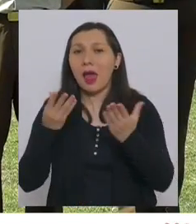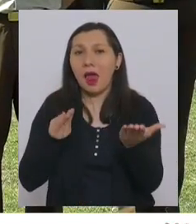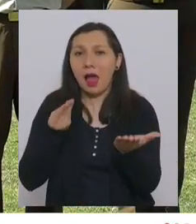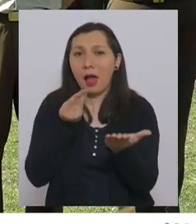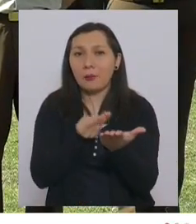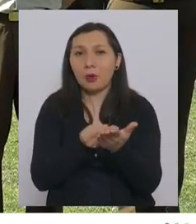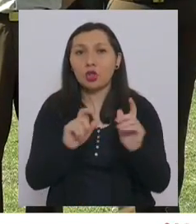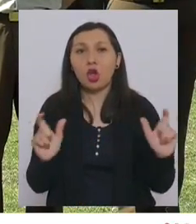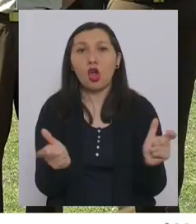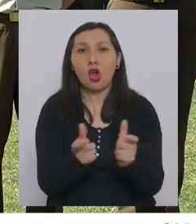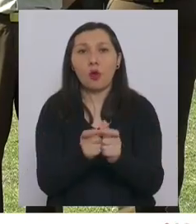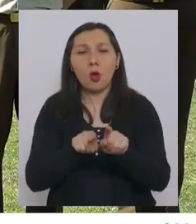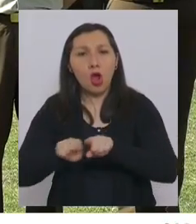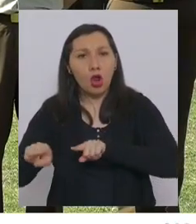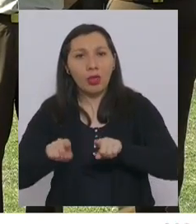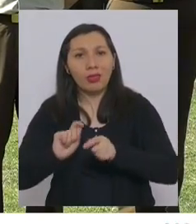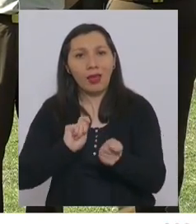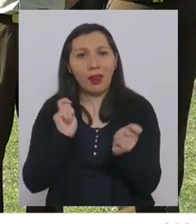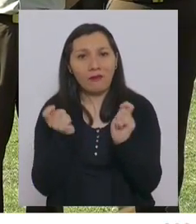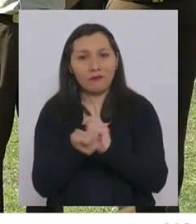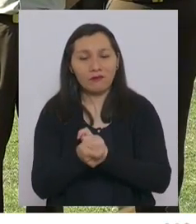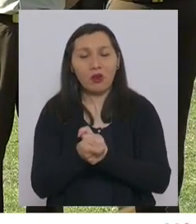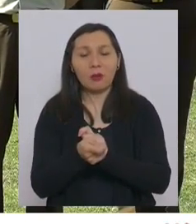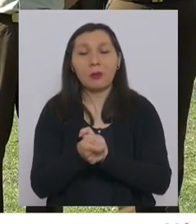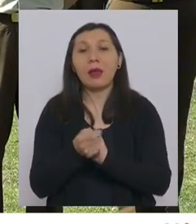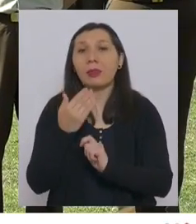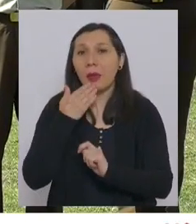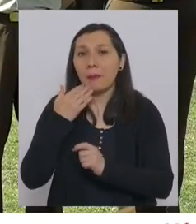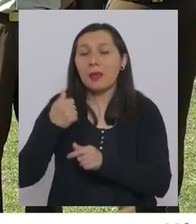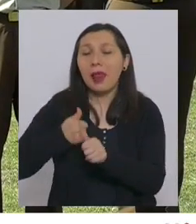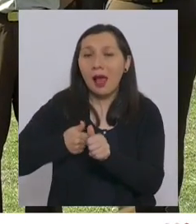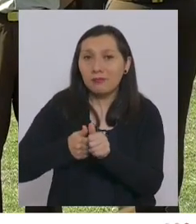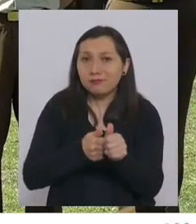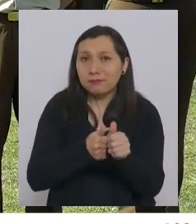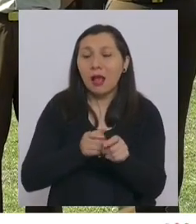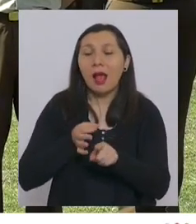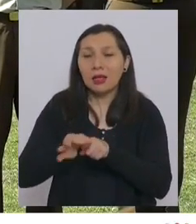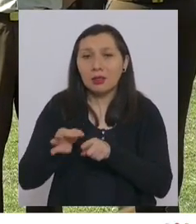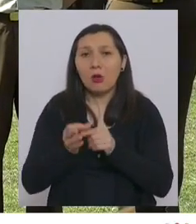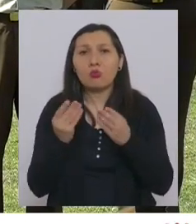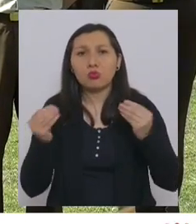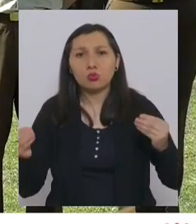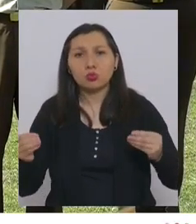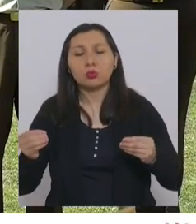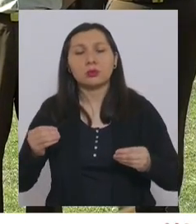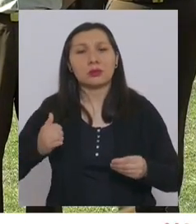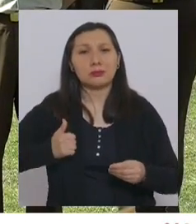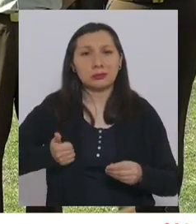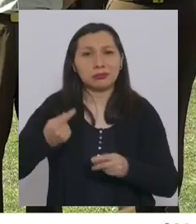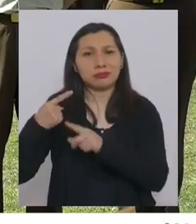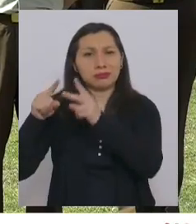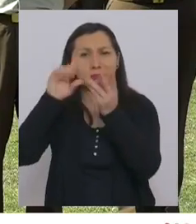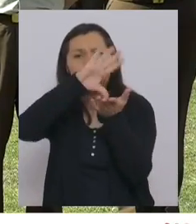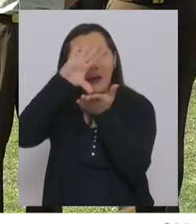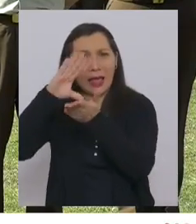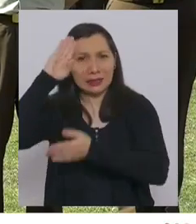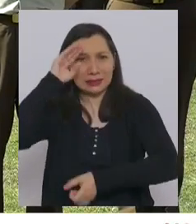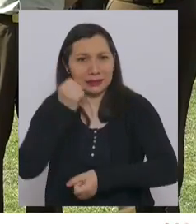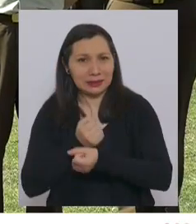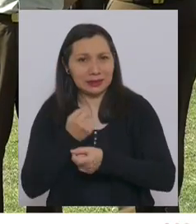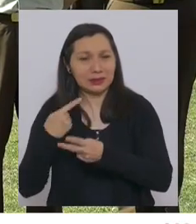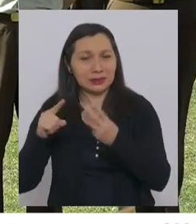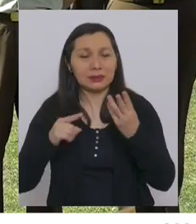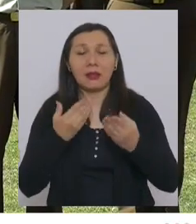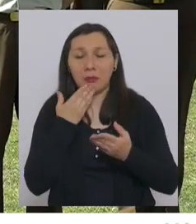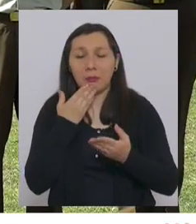de la Comisión Coordinadora de las Reformas. Hemos recibido la asesoría y el aporte de muchas policías extranjeras. Y por